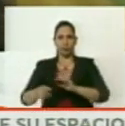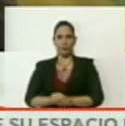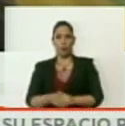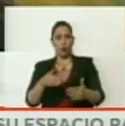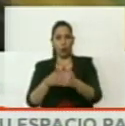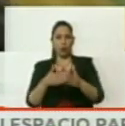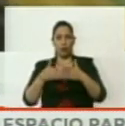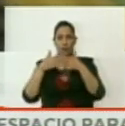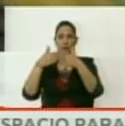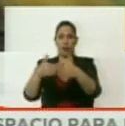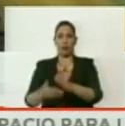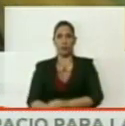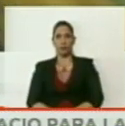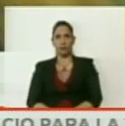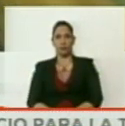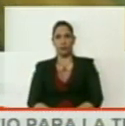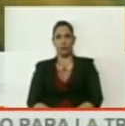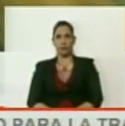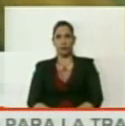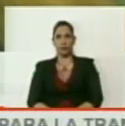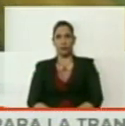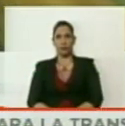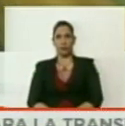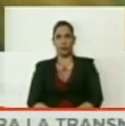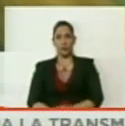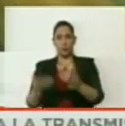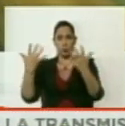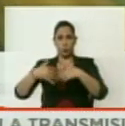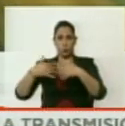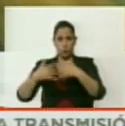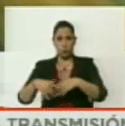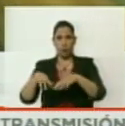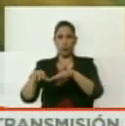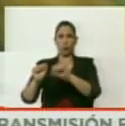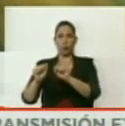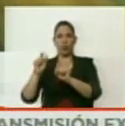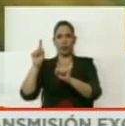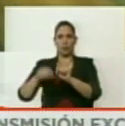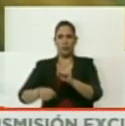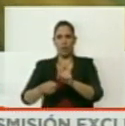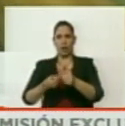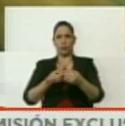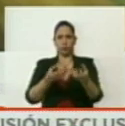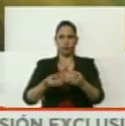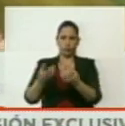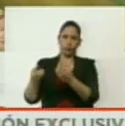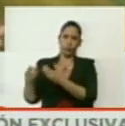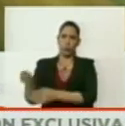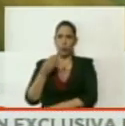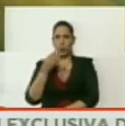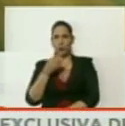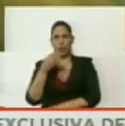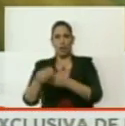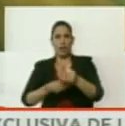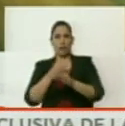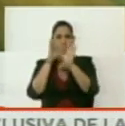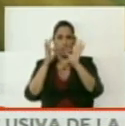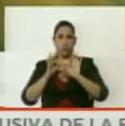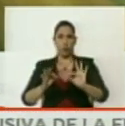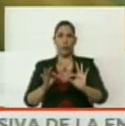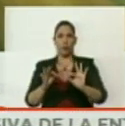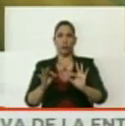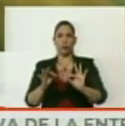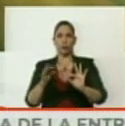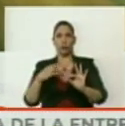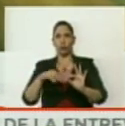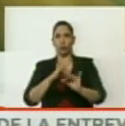navieras, las compañías aseguradoras, los proveedores. Lo que hace es formalizarlo, y nosotros